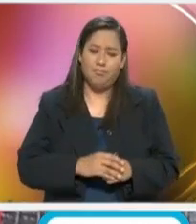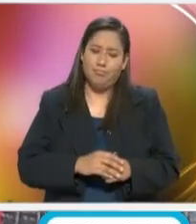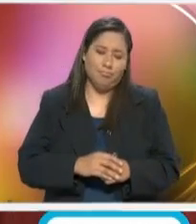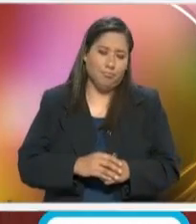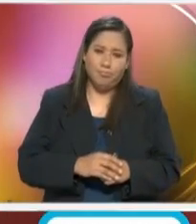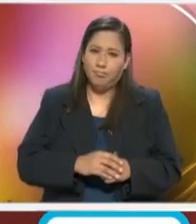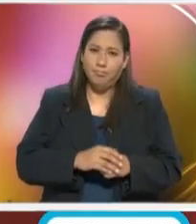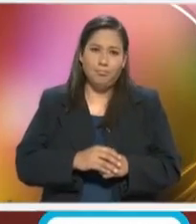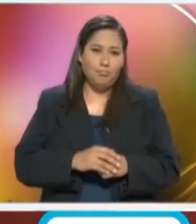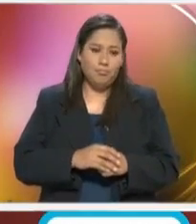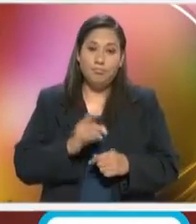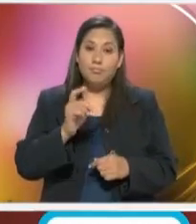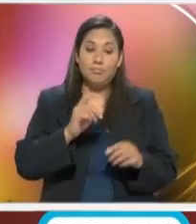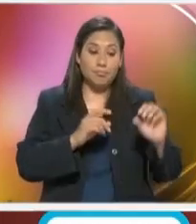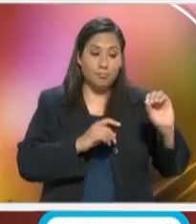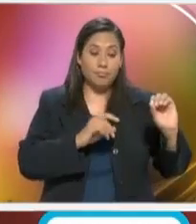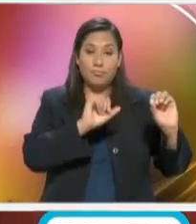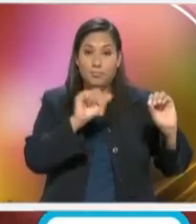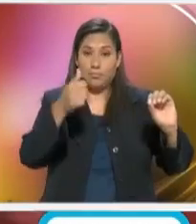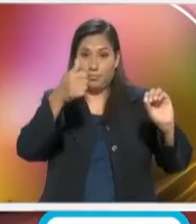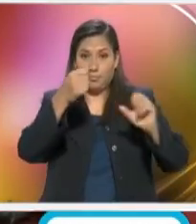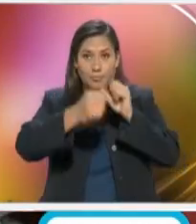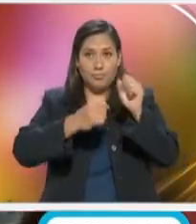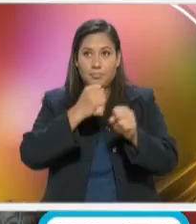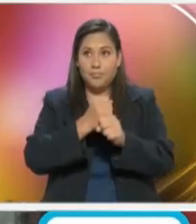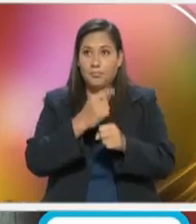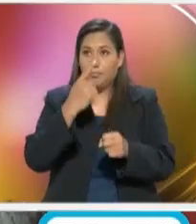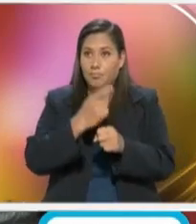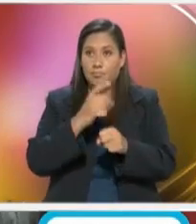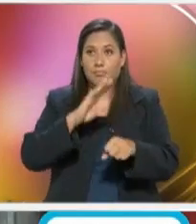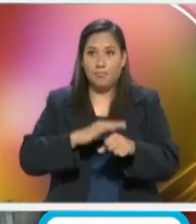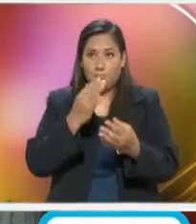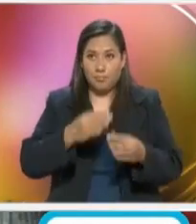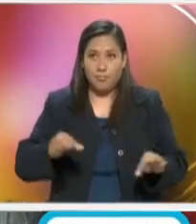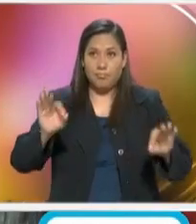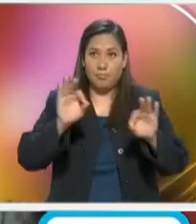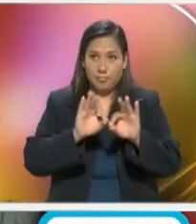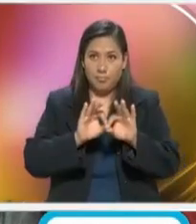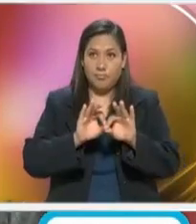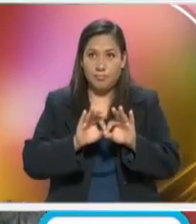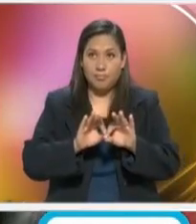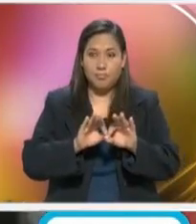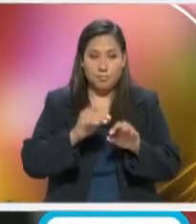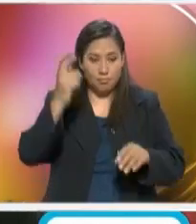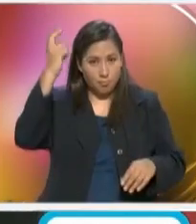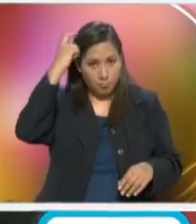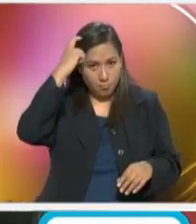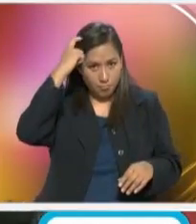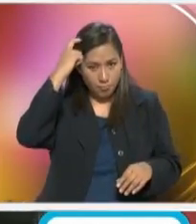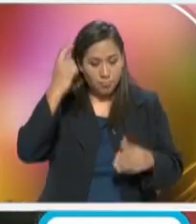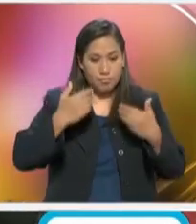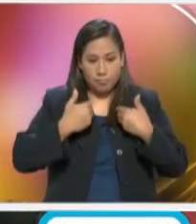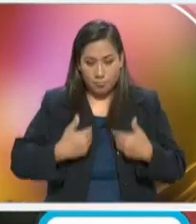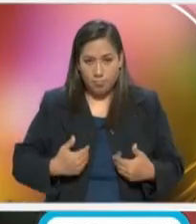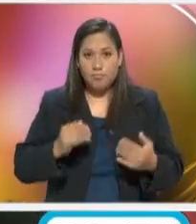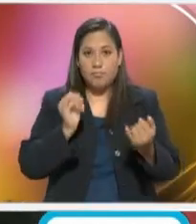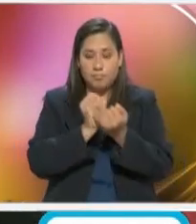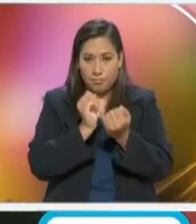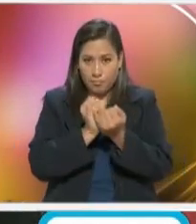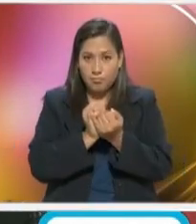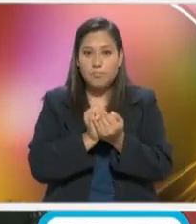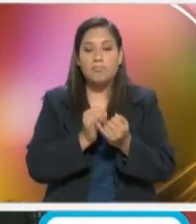Evidentemente, la primera etapa de los 0 a los 6 años es lo más importante en el desarrollo, tanto cognitivo como físico